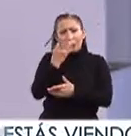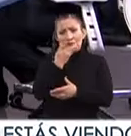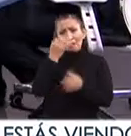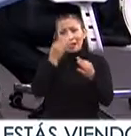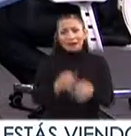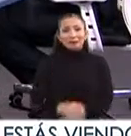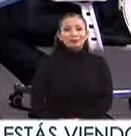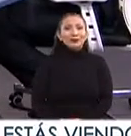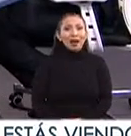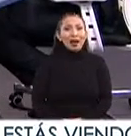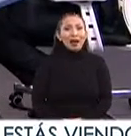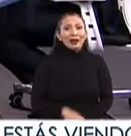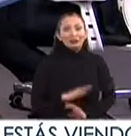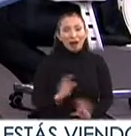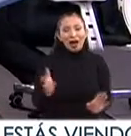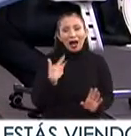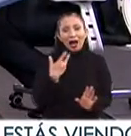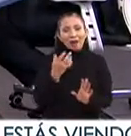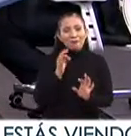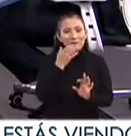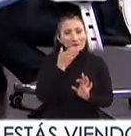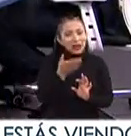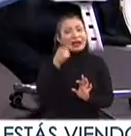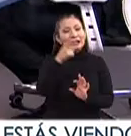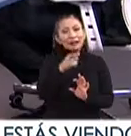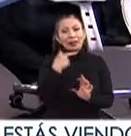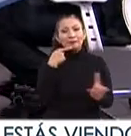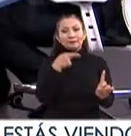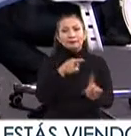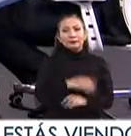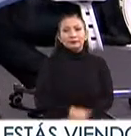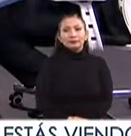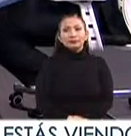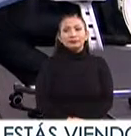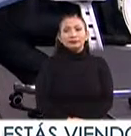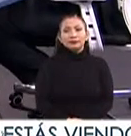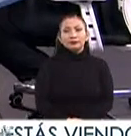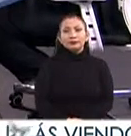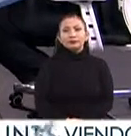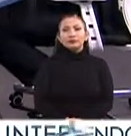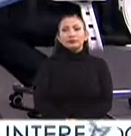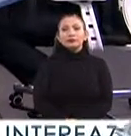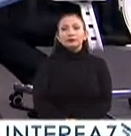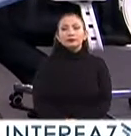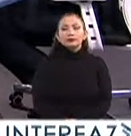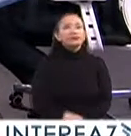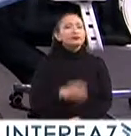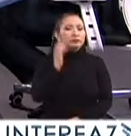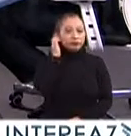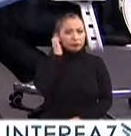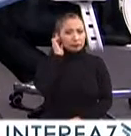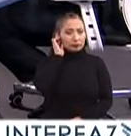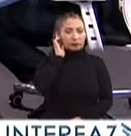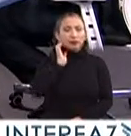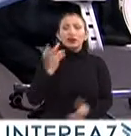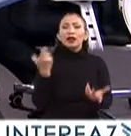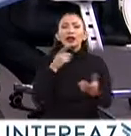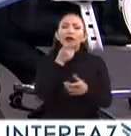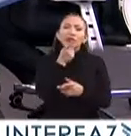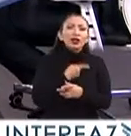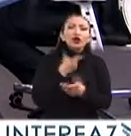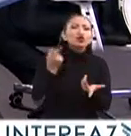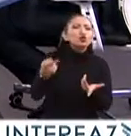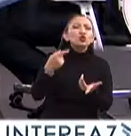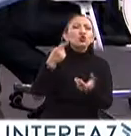bien. Eso ya lo pasaste. Entonces fue el principal aspecto complicado. Sí, así es. Alonso, y cuéntanos, tú que